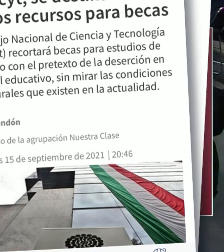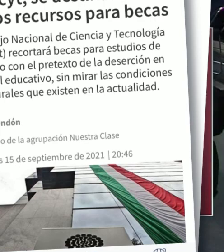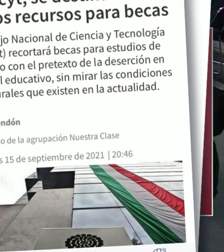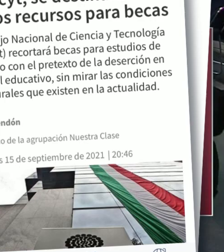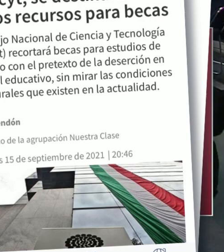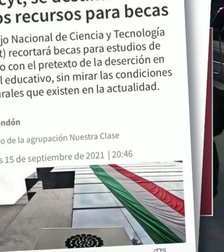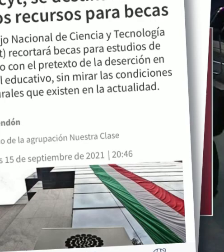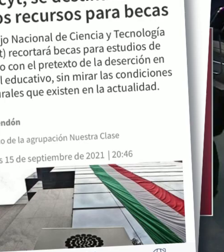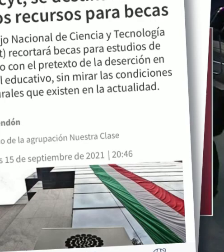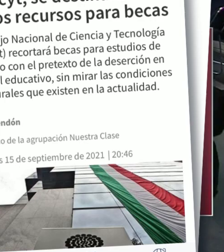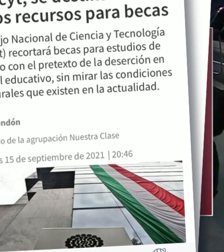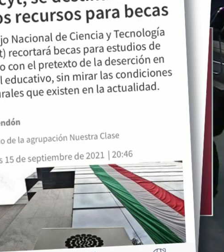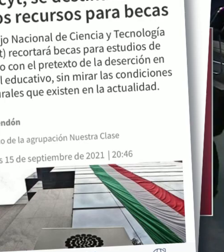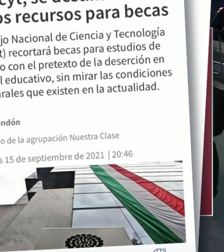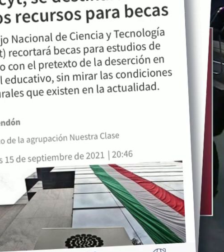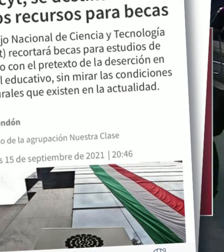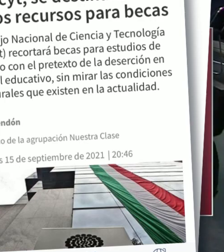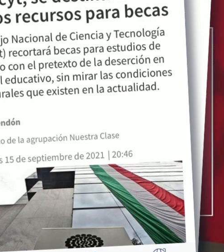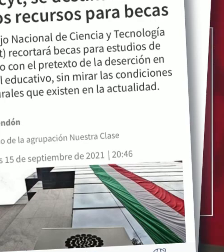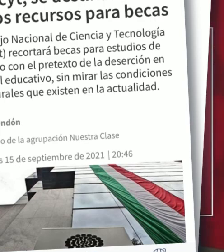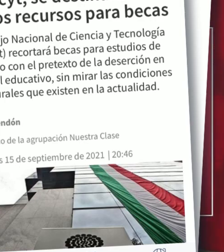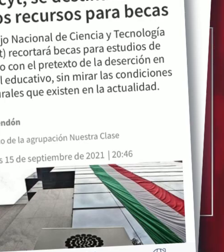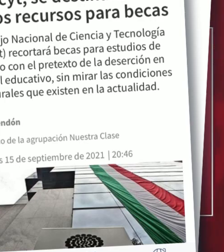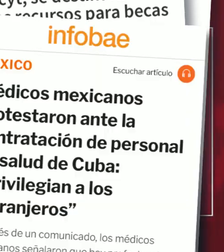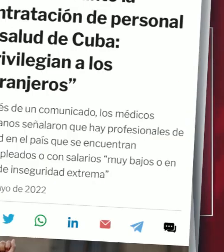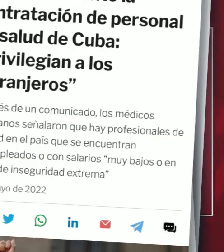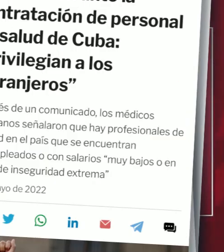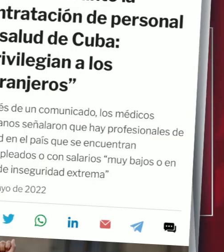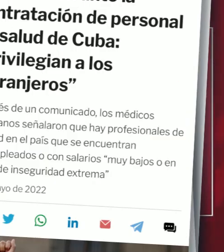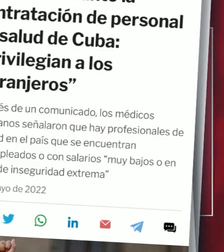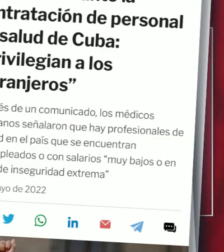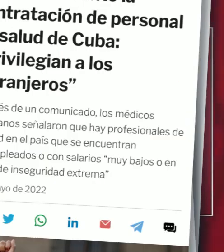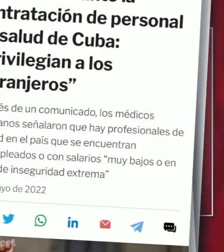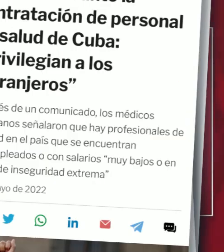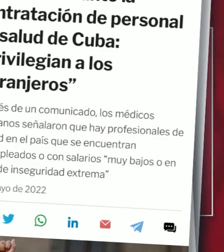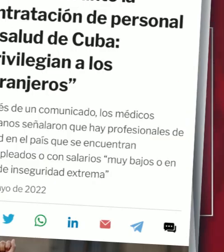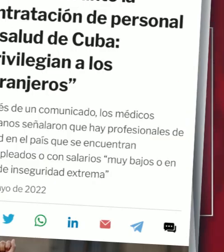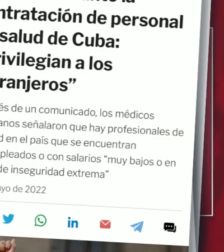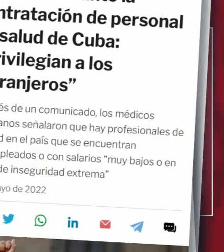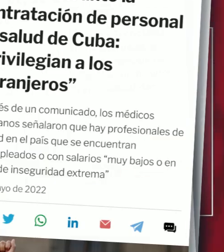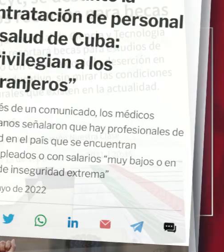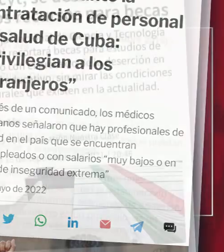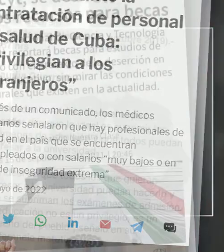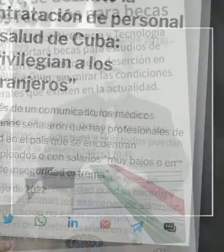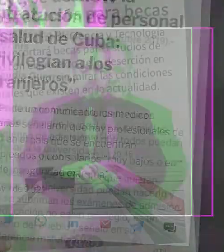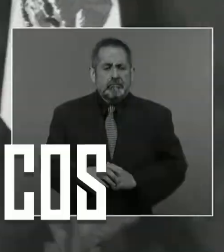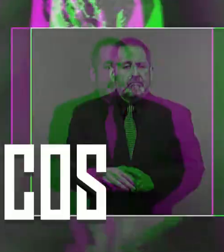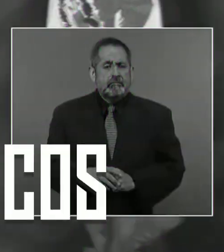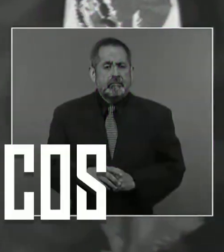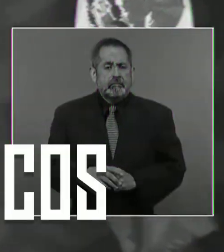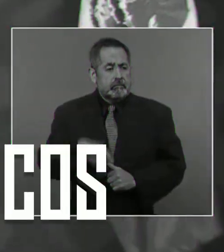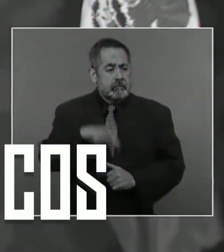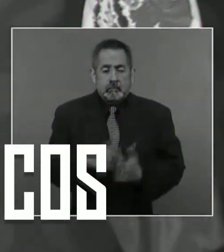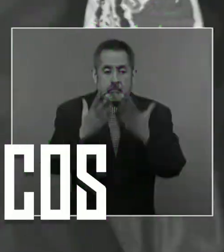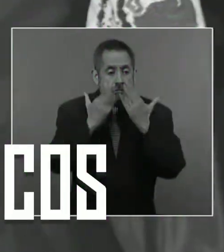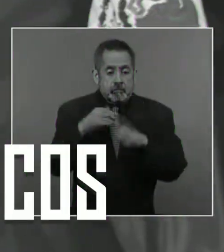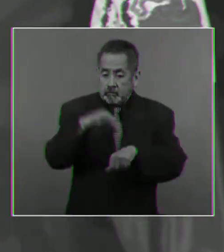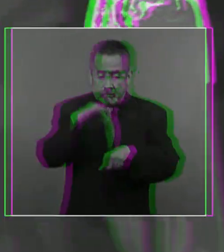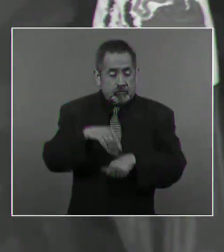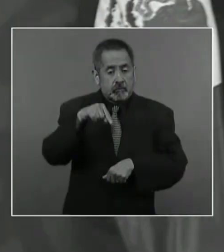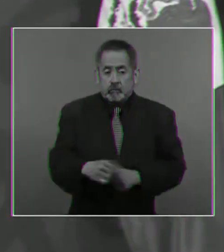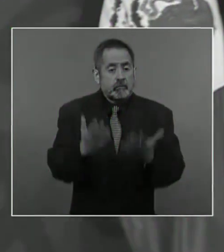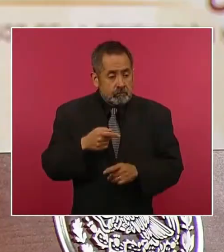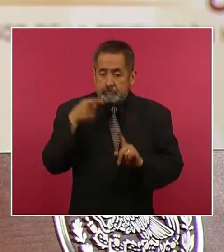a todos la posibilidad de la especialización? Y ahora, tres, ¿por qué traer médicos de Cuba? Porque no tenemos